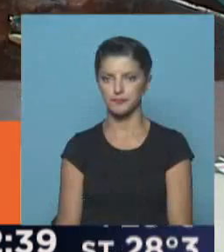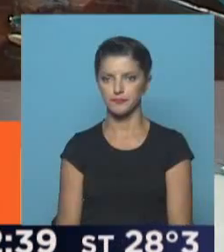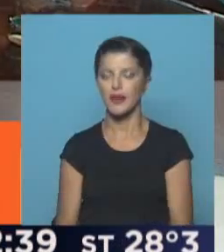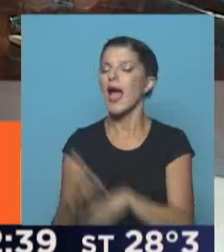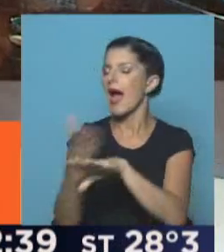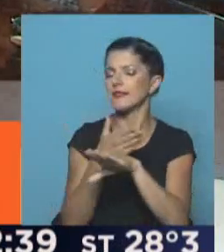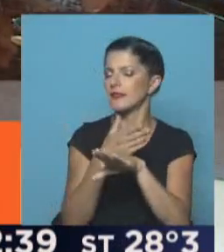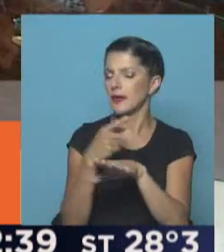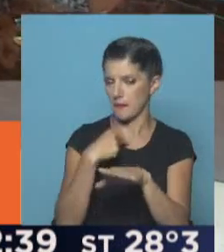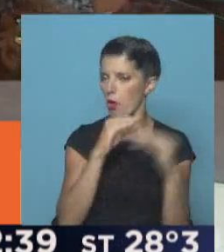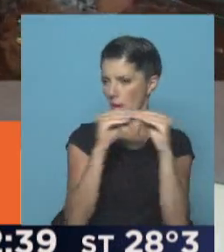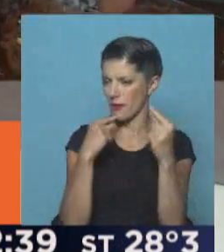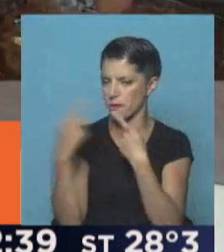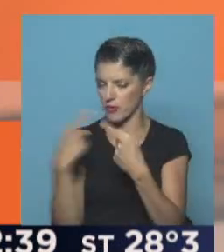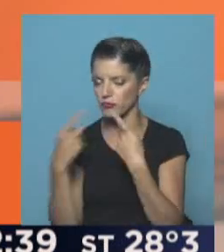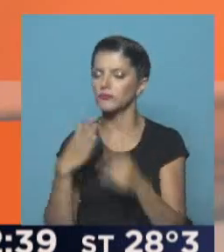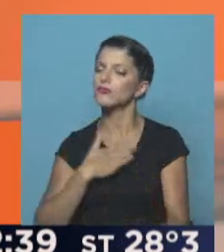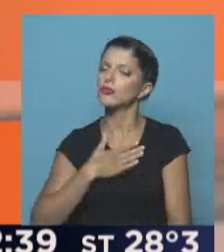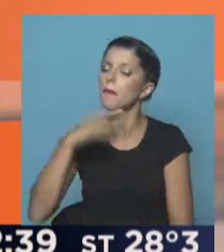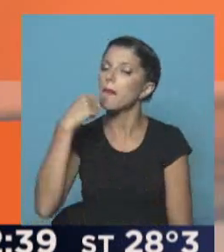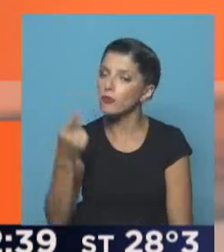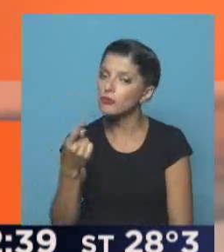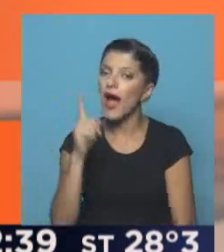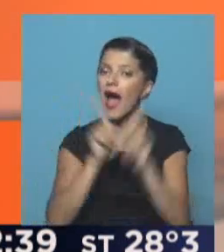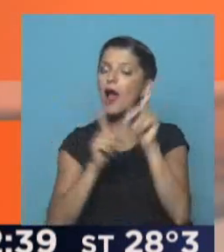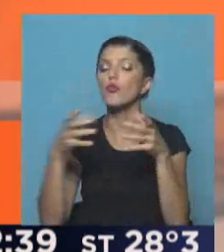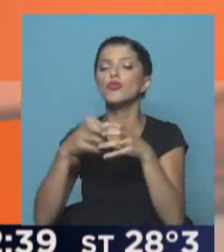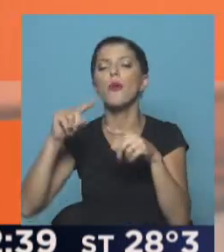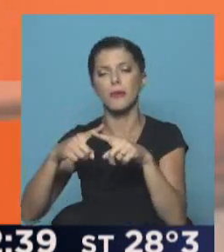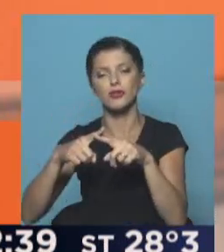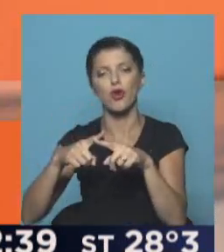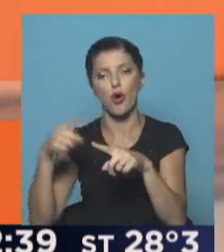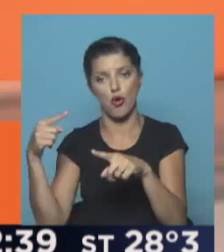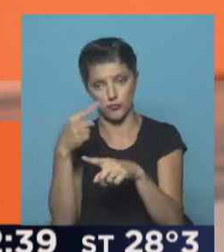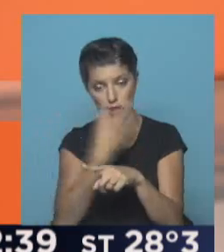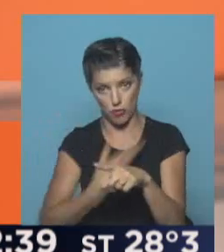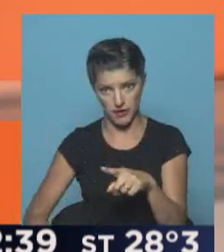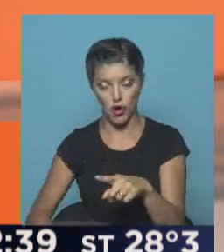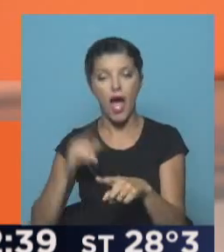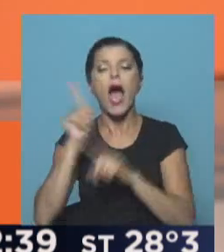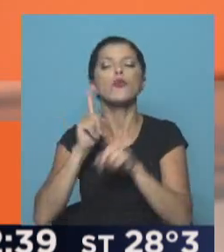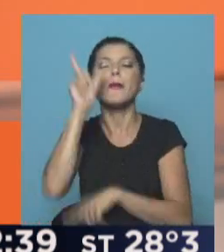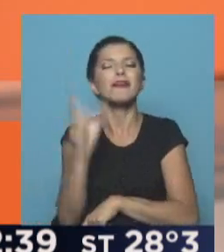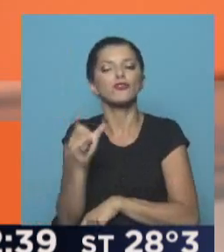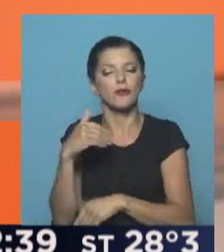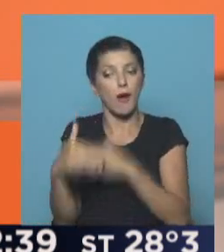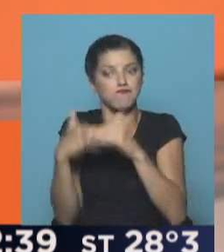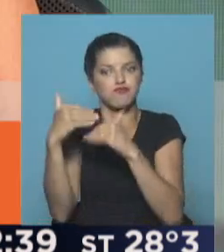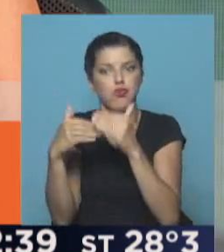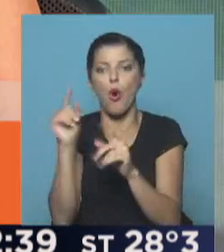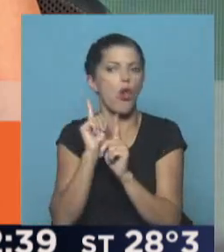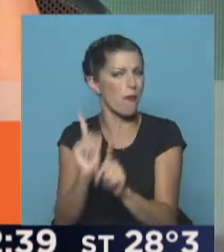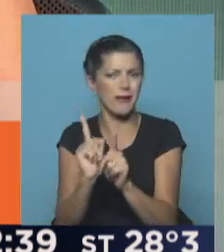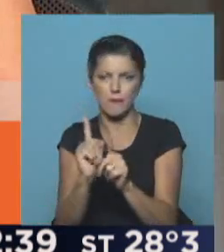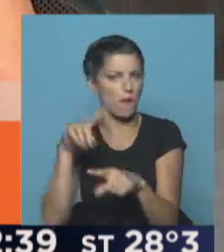mis compañeros, ¿se ve alguna figura emergente en la oposición con la que hasta ahora no se contara o siguen siendo las mismas figuras las que están? No,